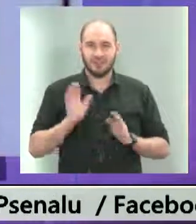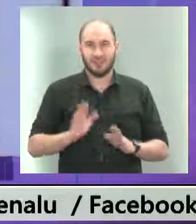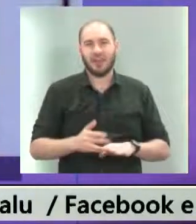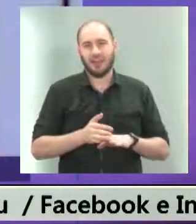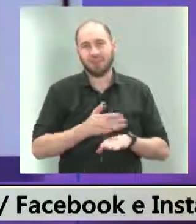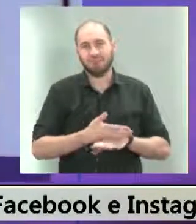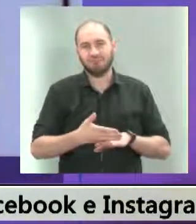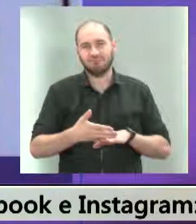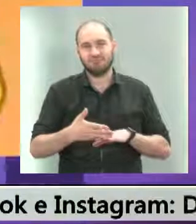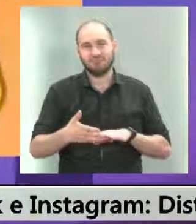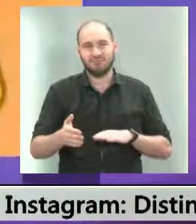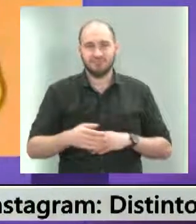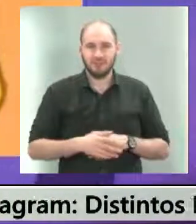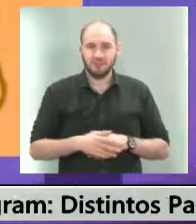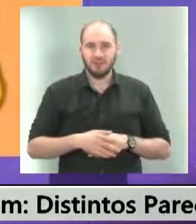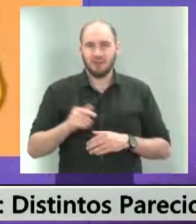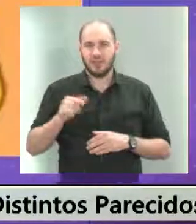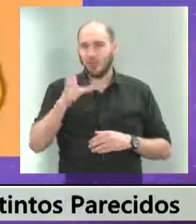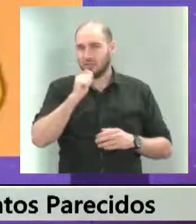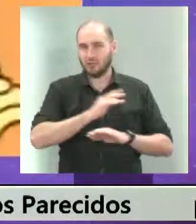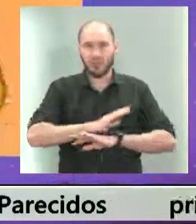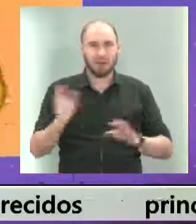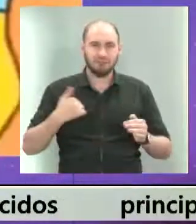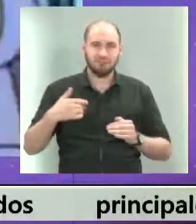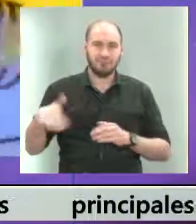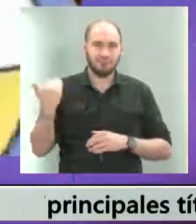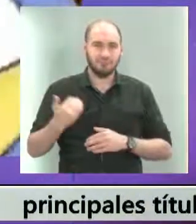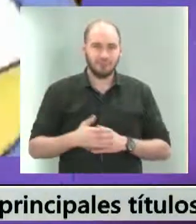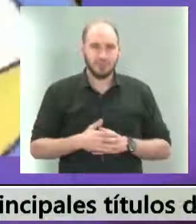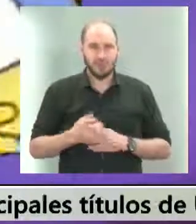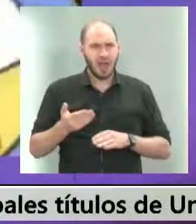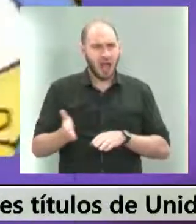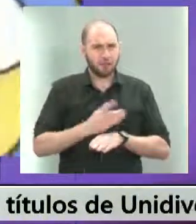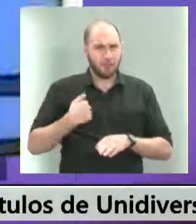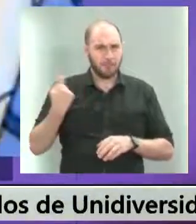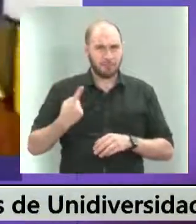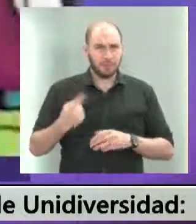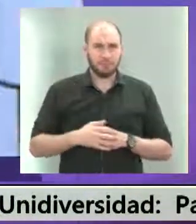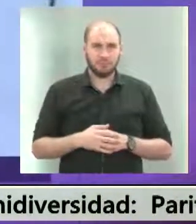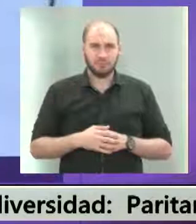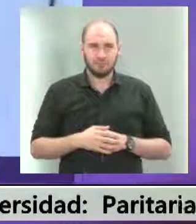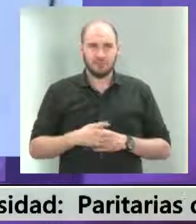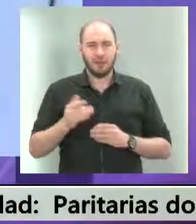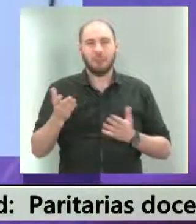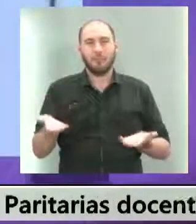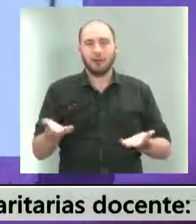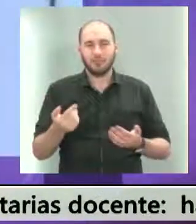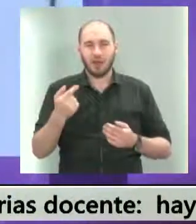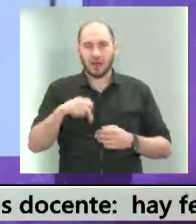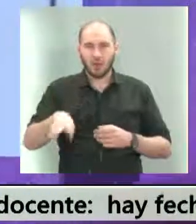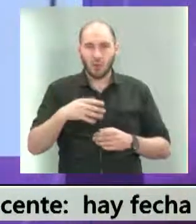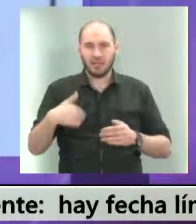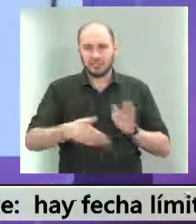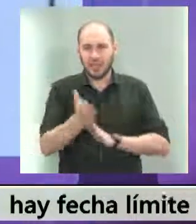y sigue reteniéndola. No soporto más, me voy de aquí. Pero no antes que yo, huesudo. Vamos, hay